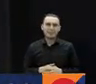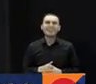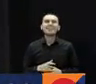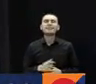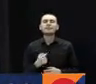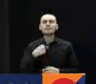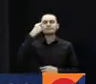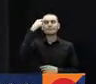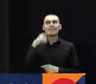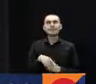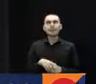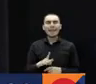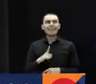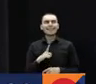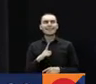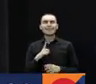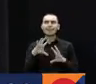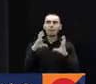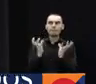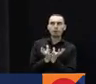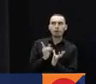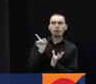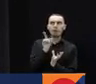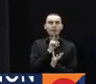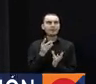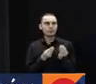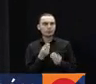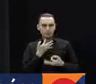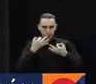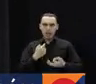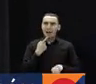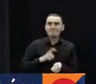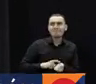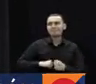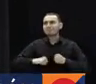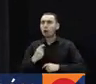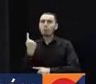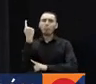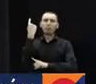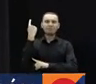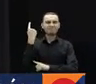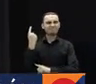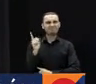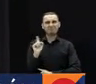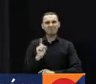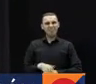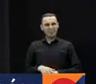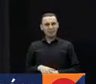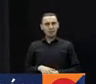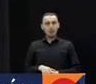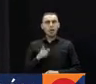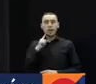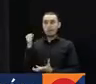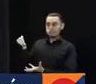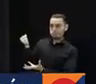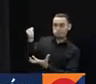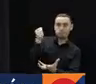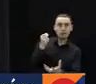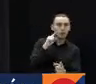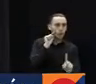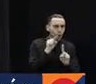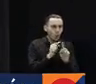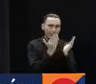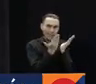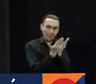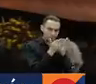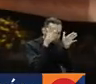Me preocupa que los líderes del mundo no hayan mostrado suficiente voluntad política, no se han dedicado suficientes recursos para dar una educación